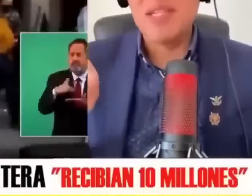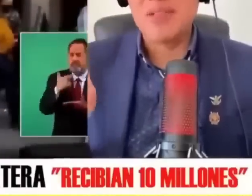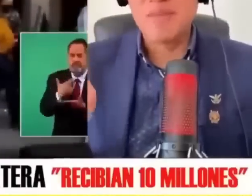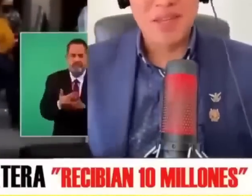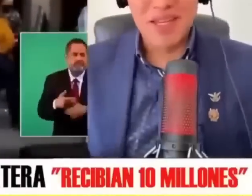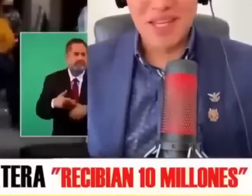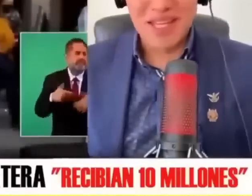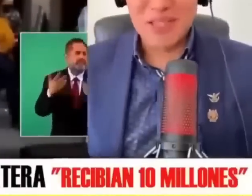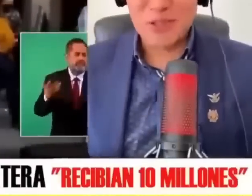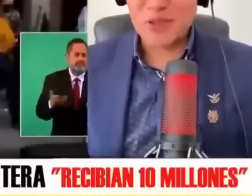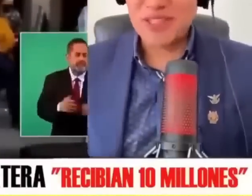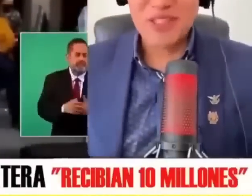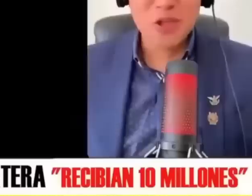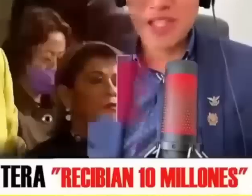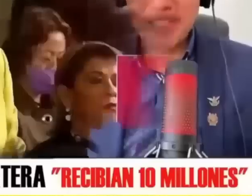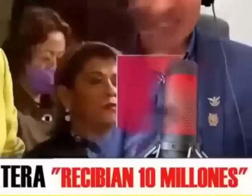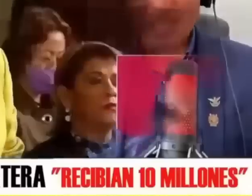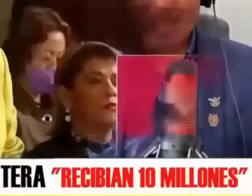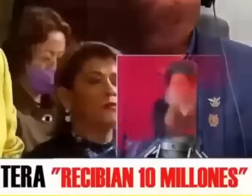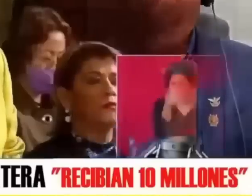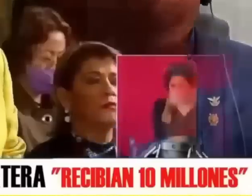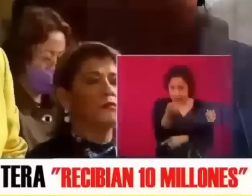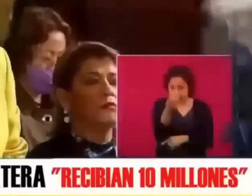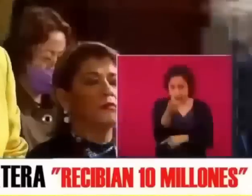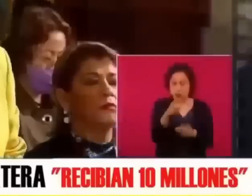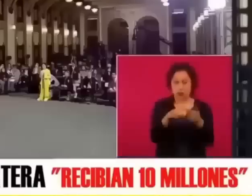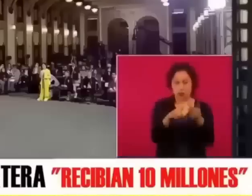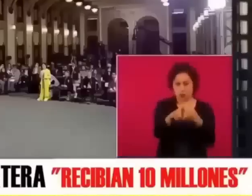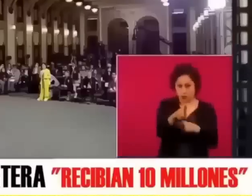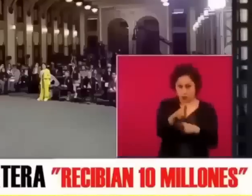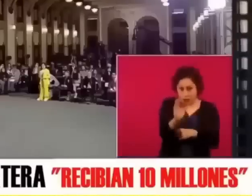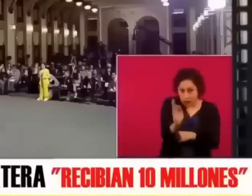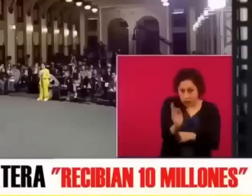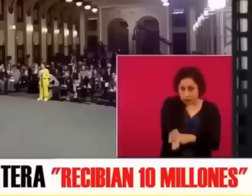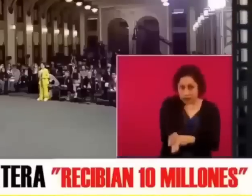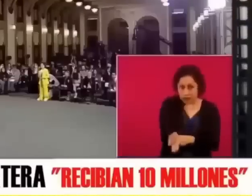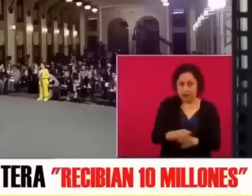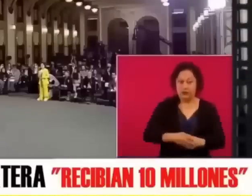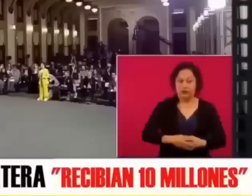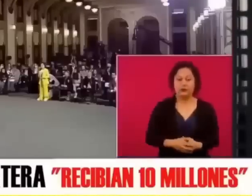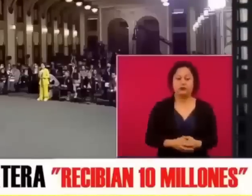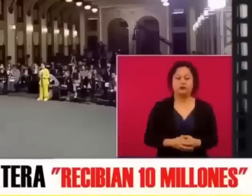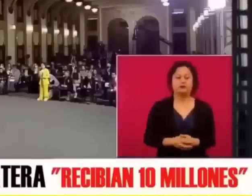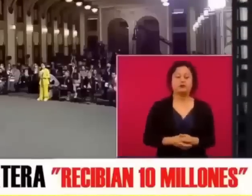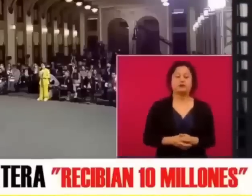recibiendo cada mes y de eso no dices nada. Bueno,